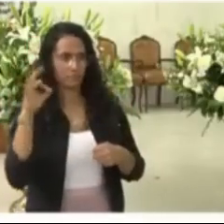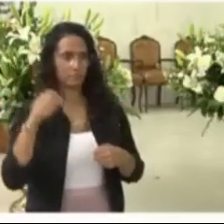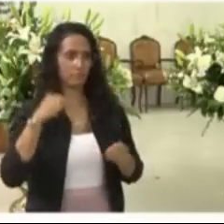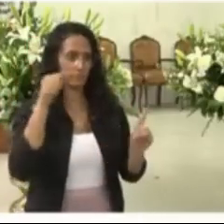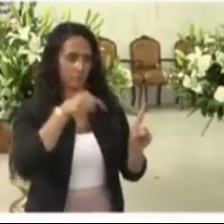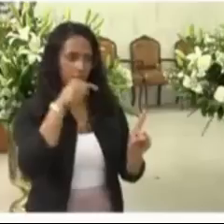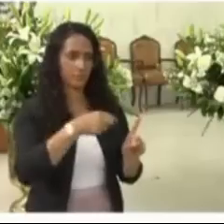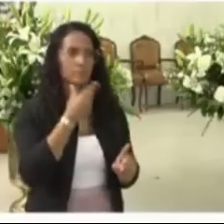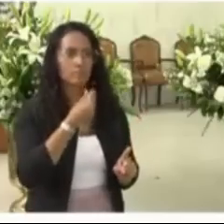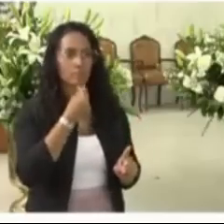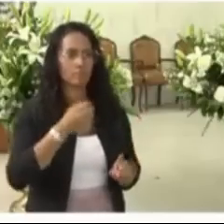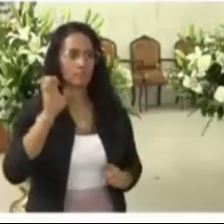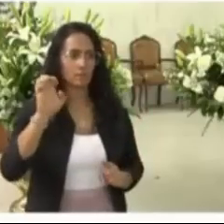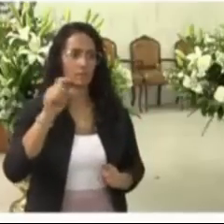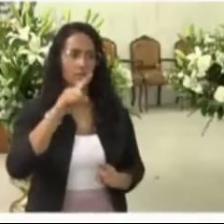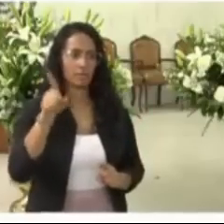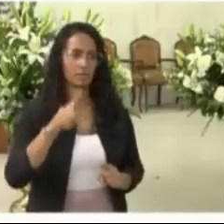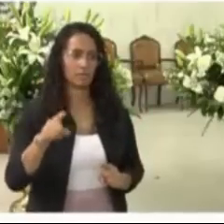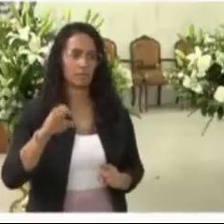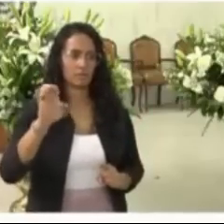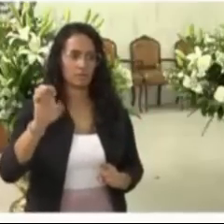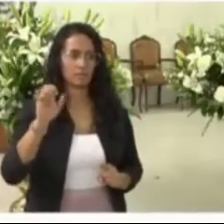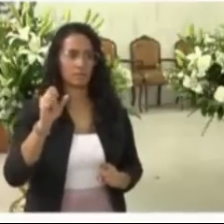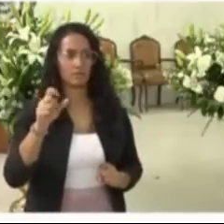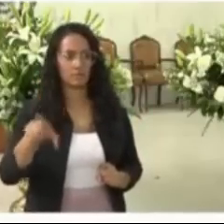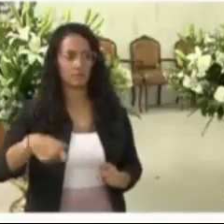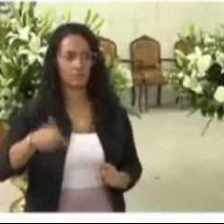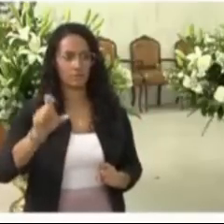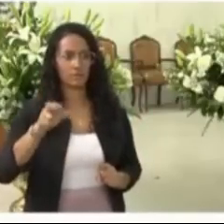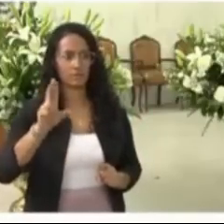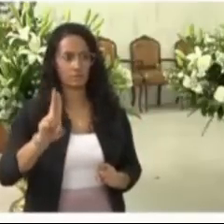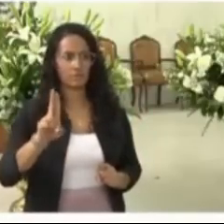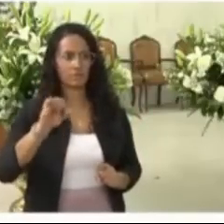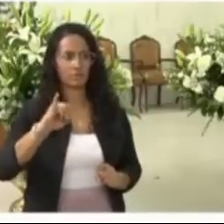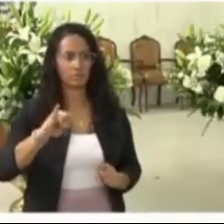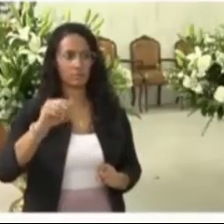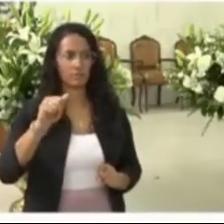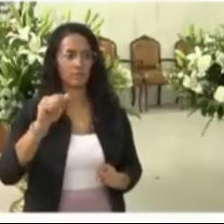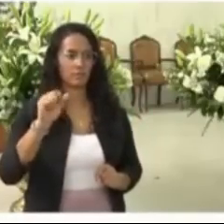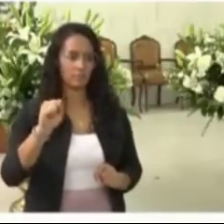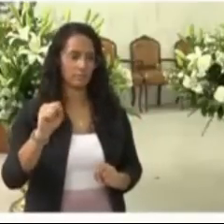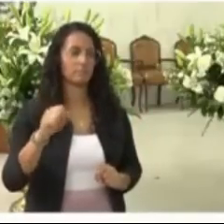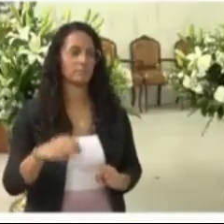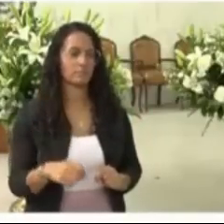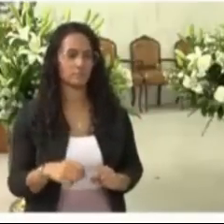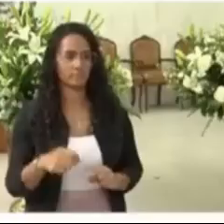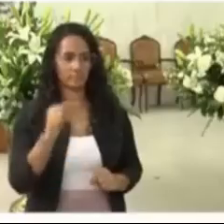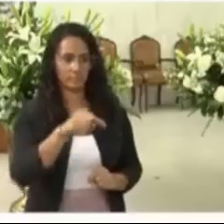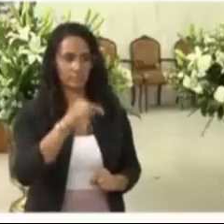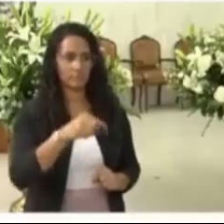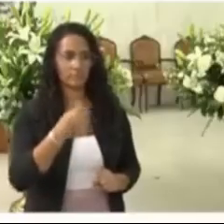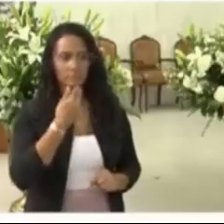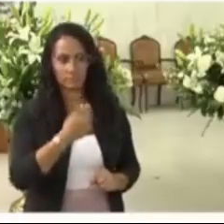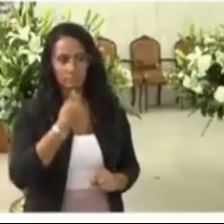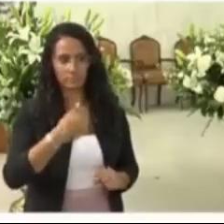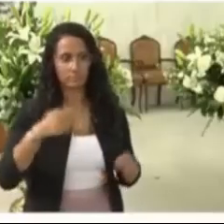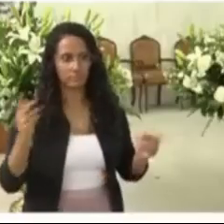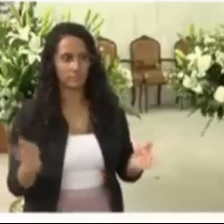casa, porque morirás. Usted recuerda que de acuerdo al capítulo